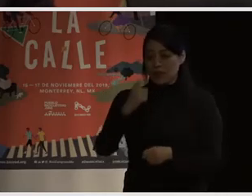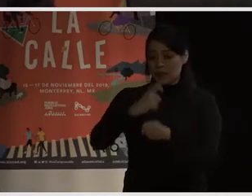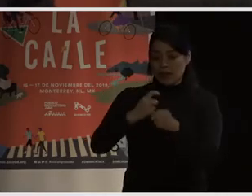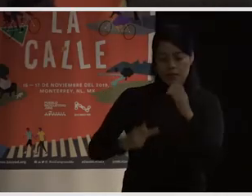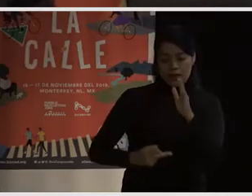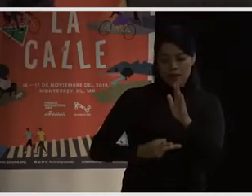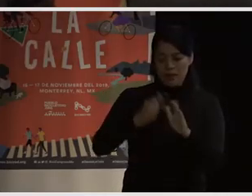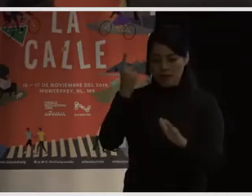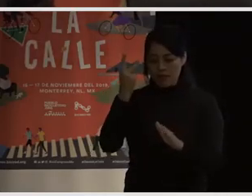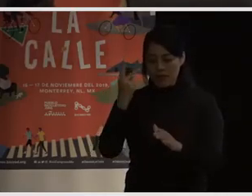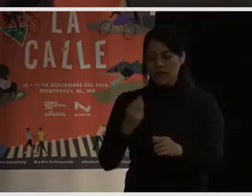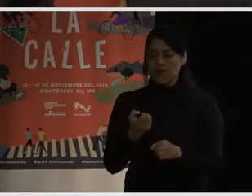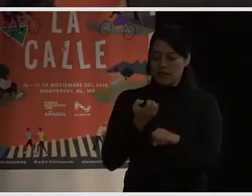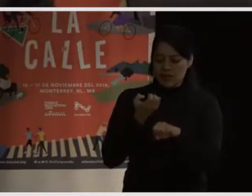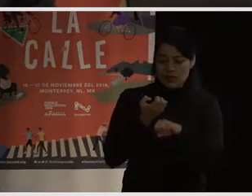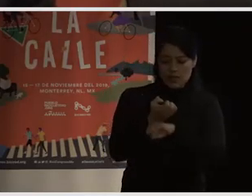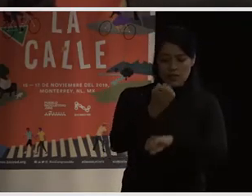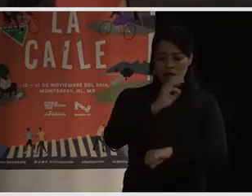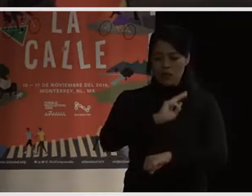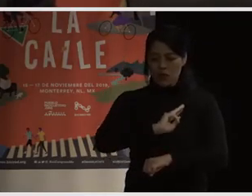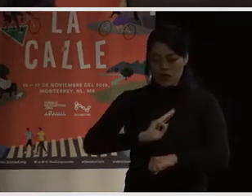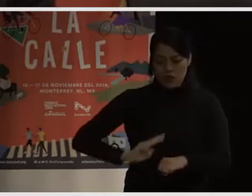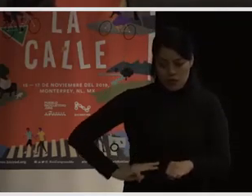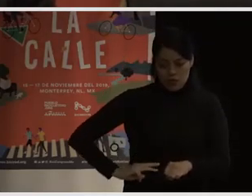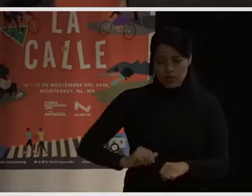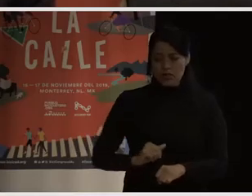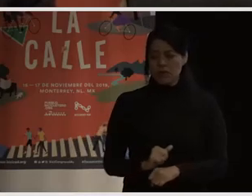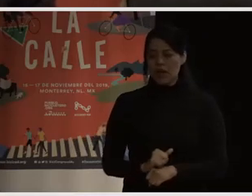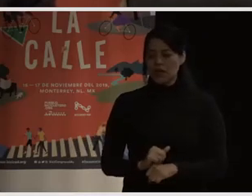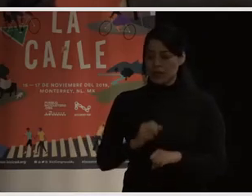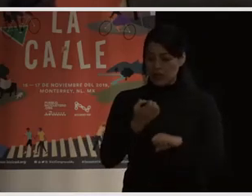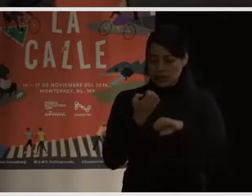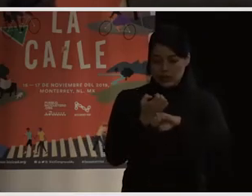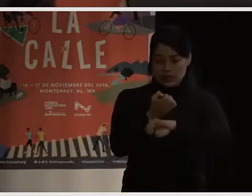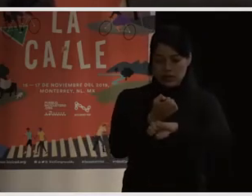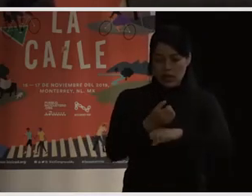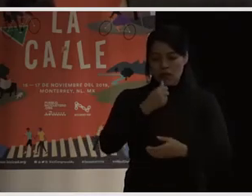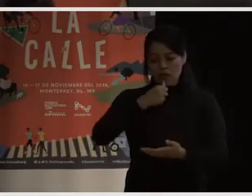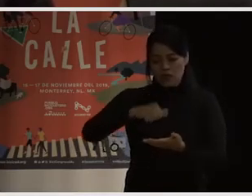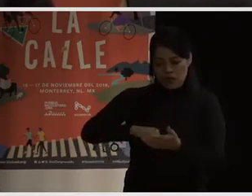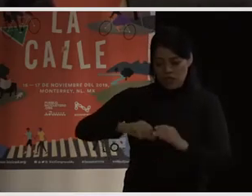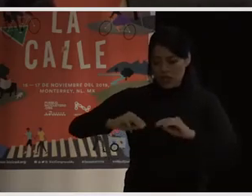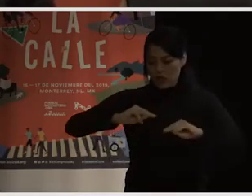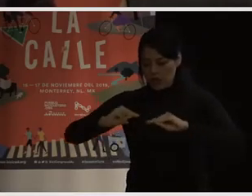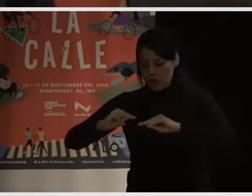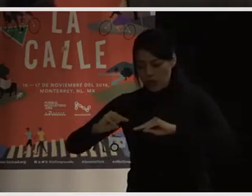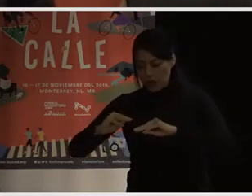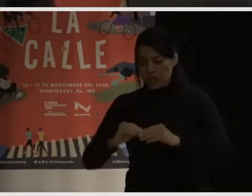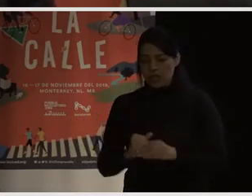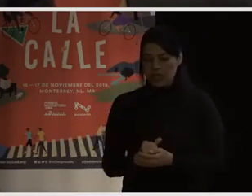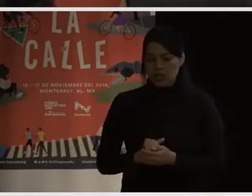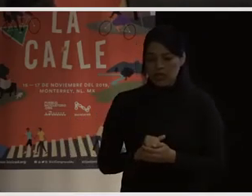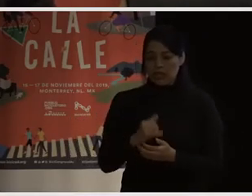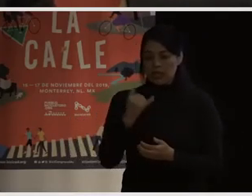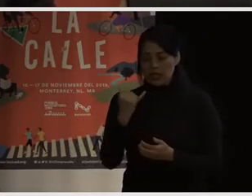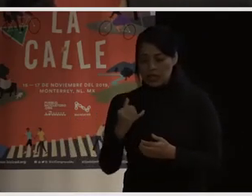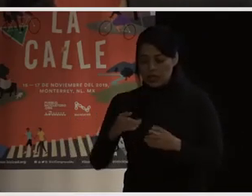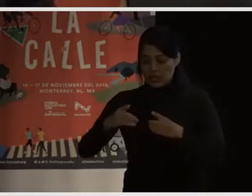entidades tanto a nivel estatal como municipal es decir a nivel del estado se hizo la secretaria de movilidad urbana y